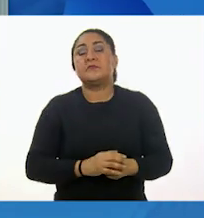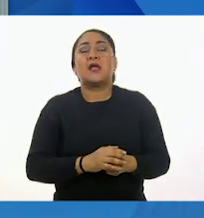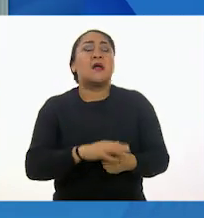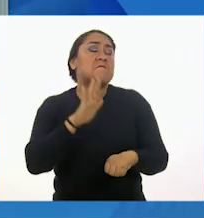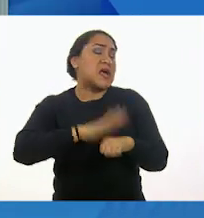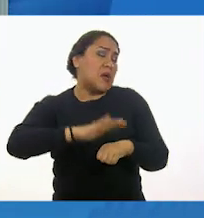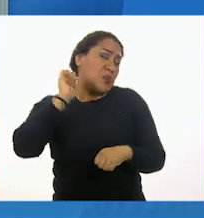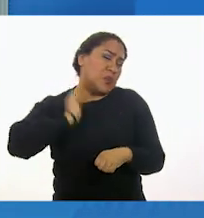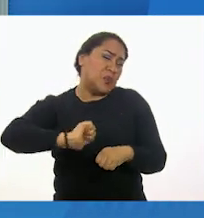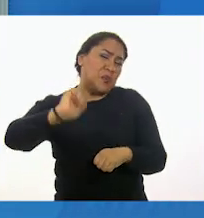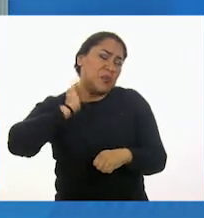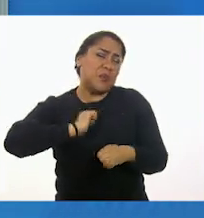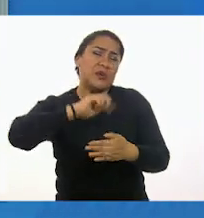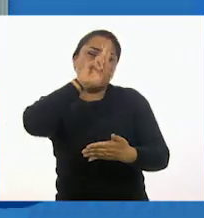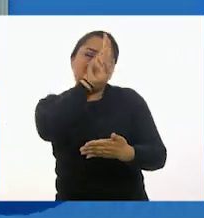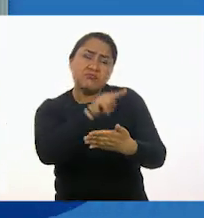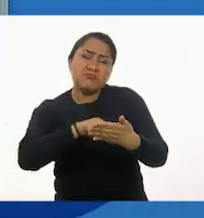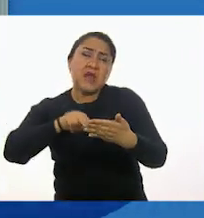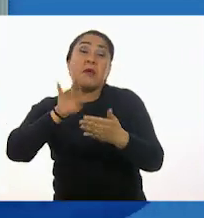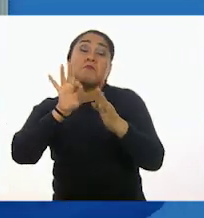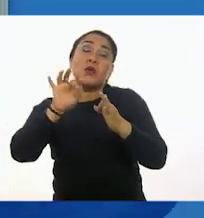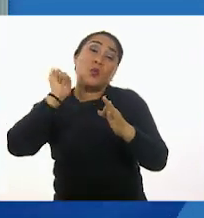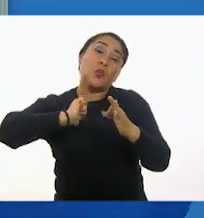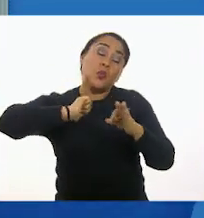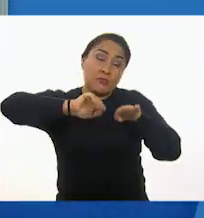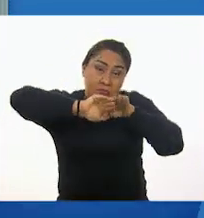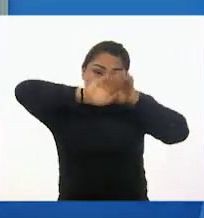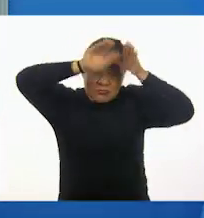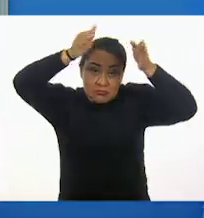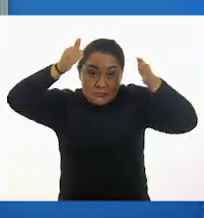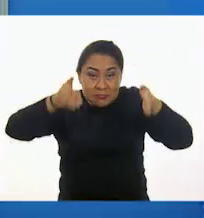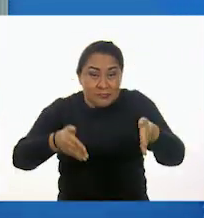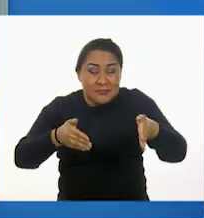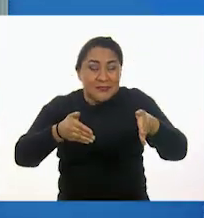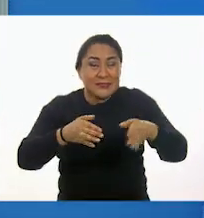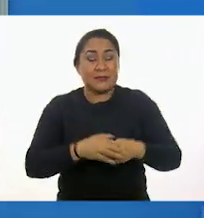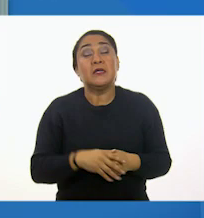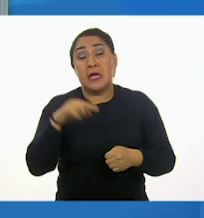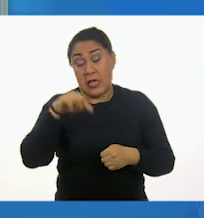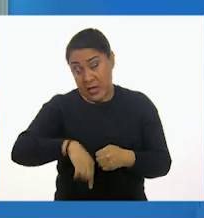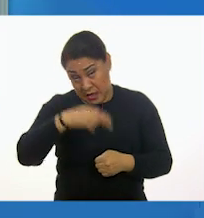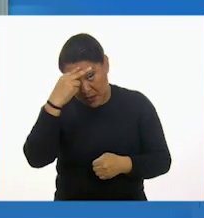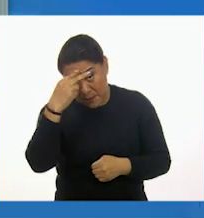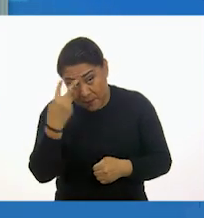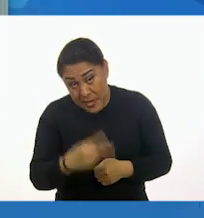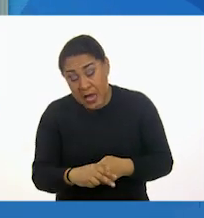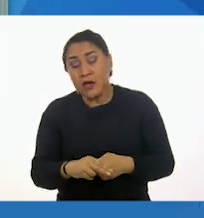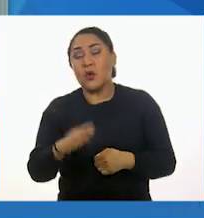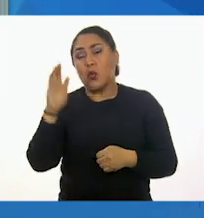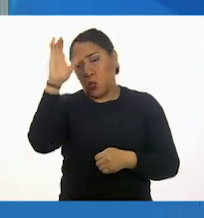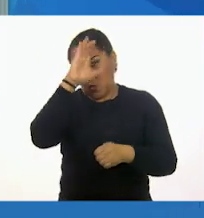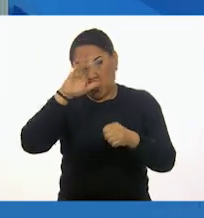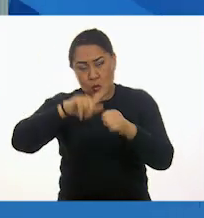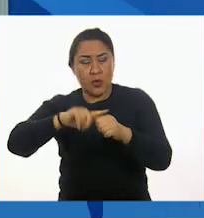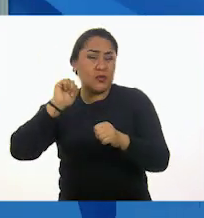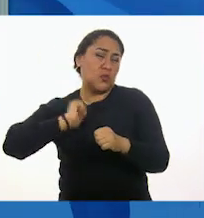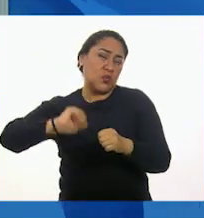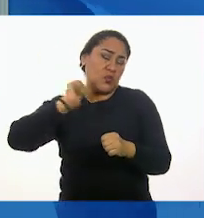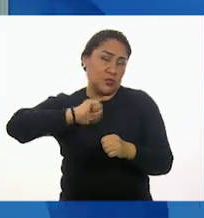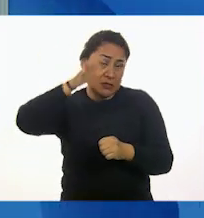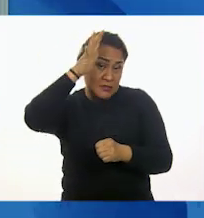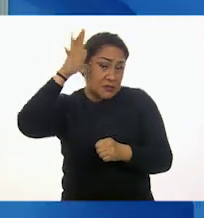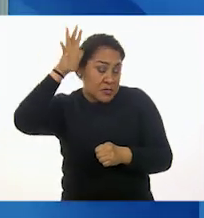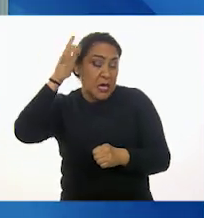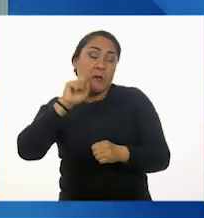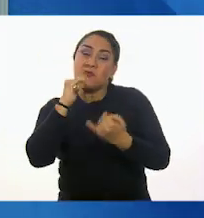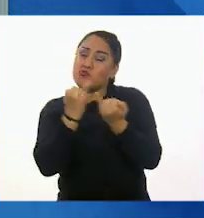más antiguas se hicieron sobre los muros de las cuevas. En México, las culturas prehispánicas